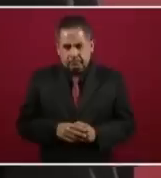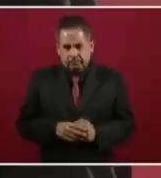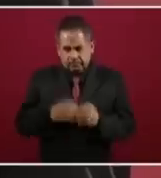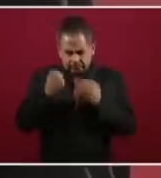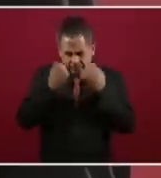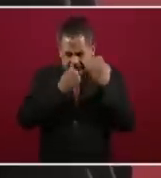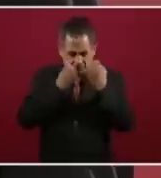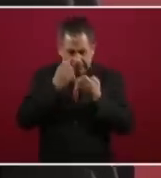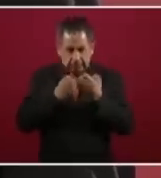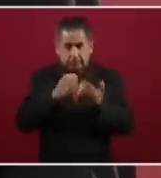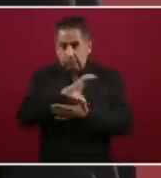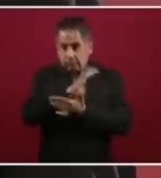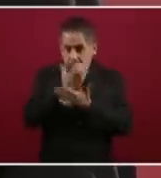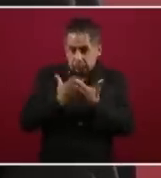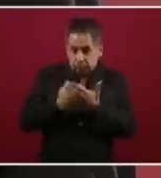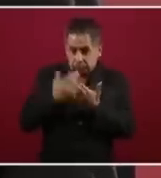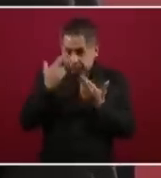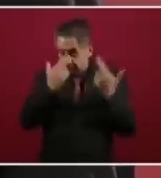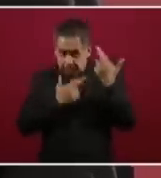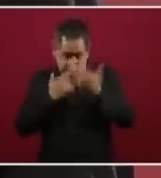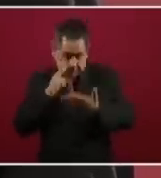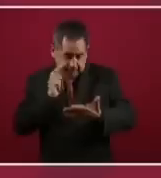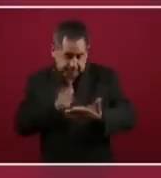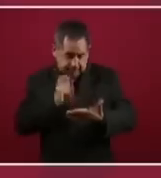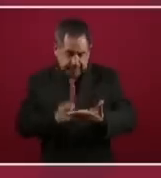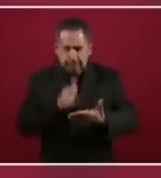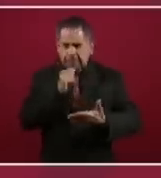revisando ningún contrato